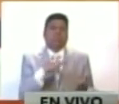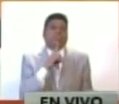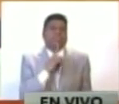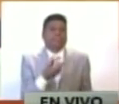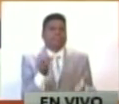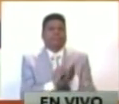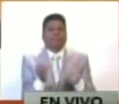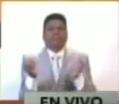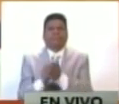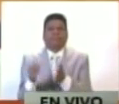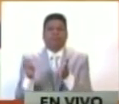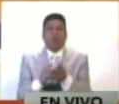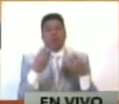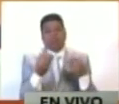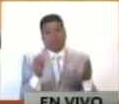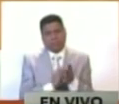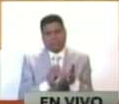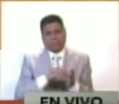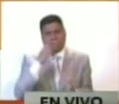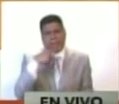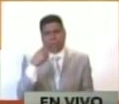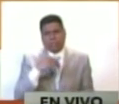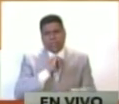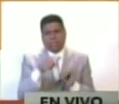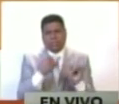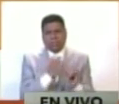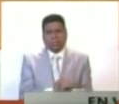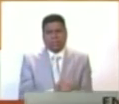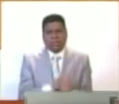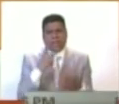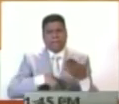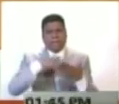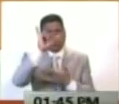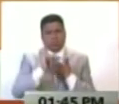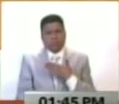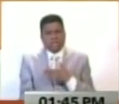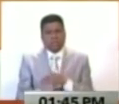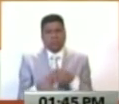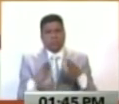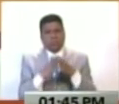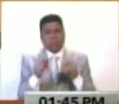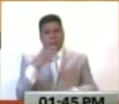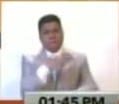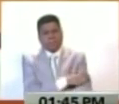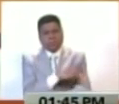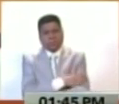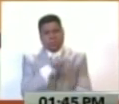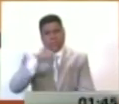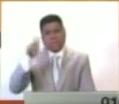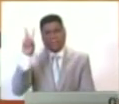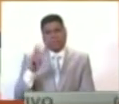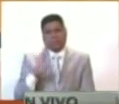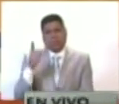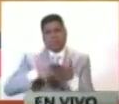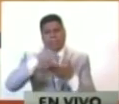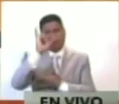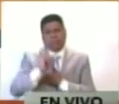política internacional. Y es que el proyecto de esta cúpula opositora en Venezuela es un